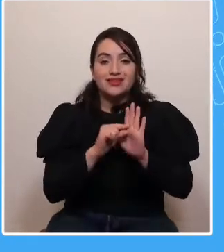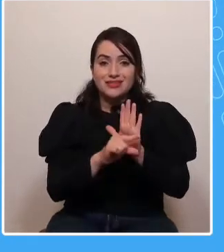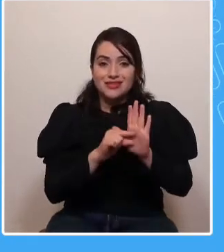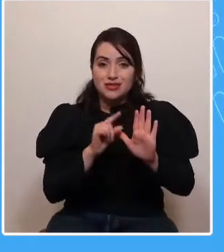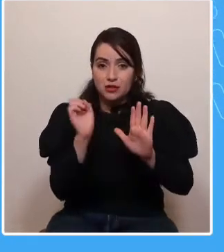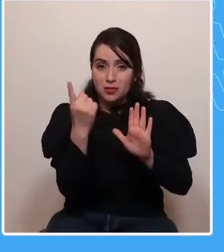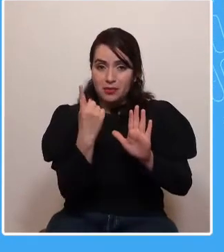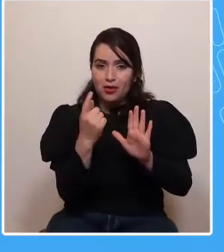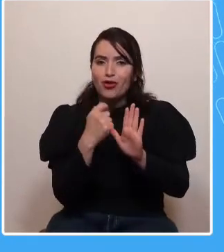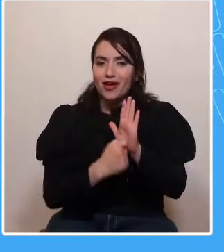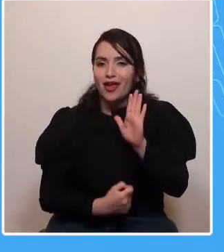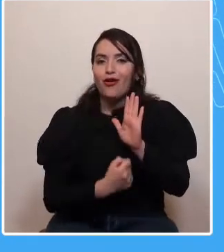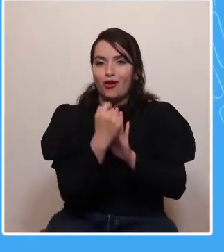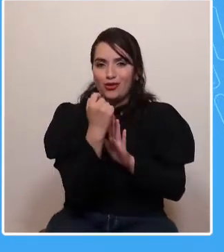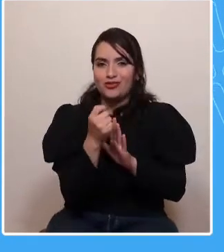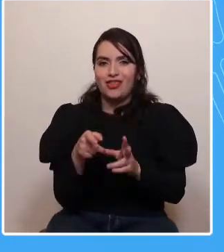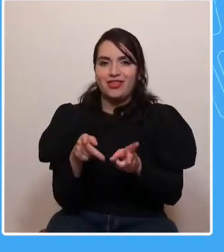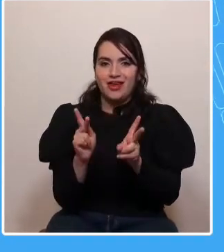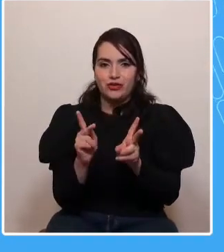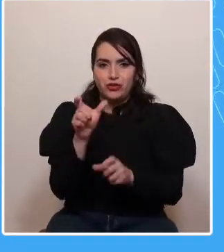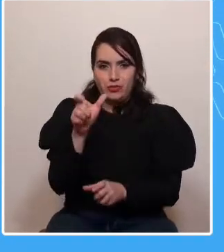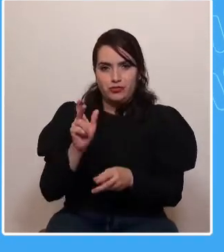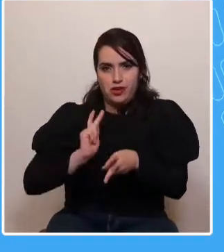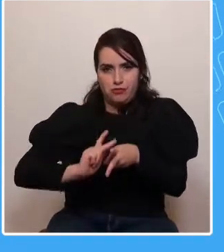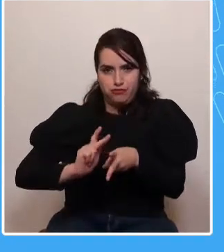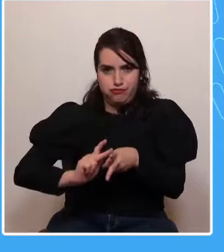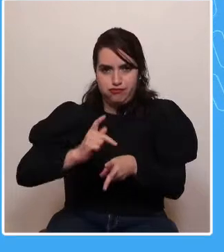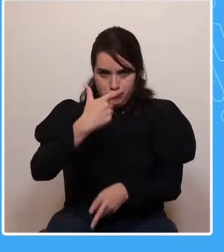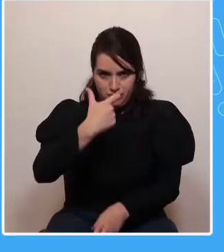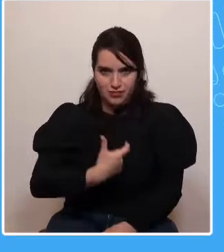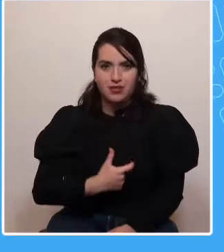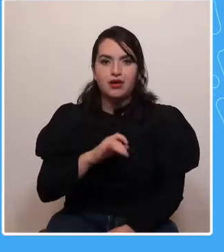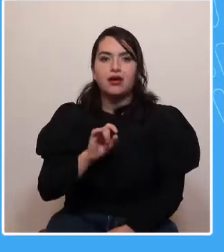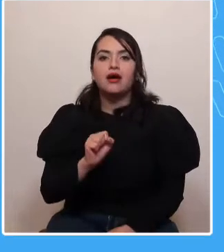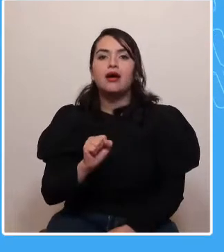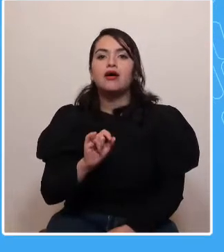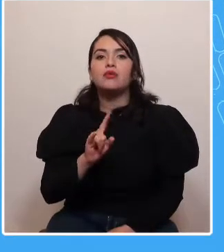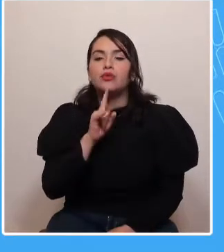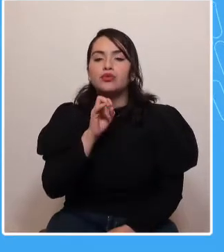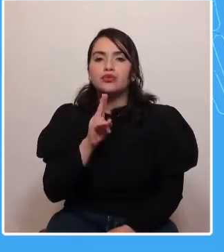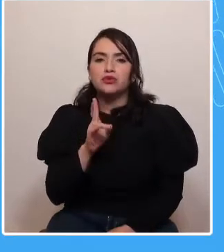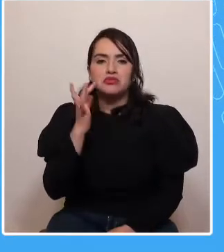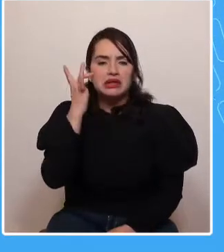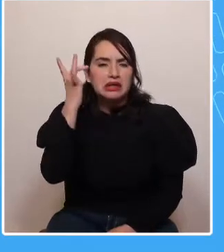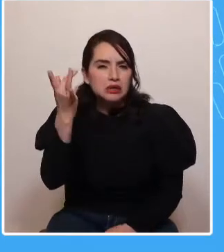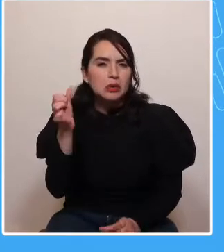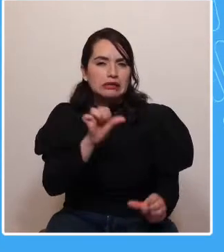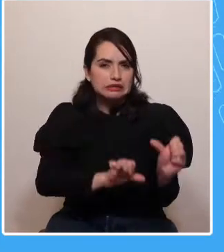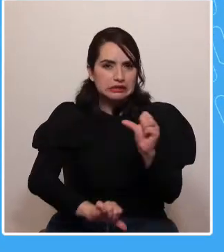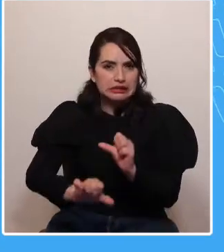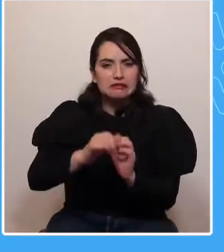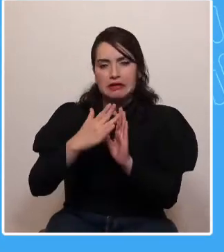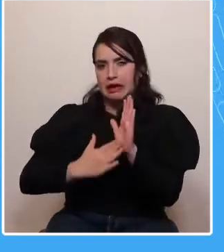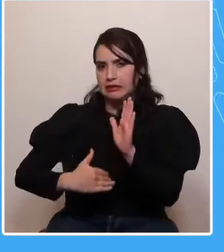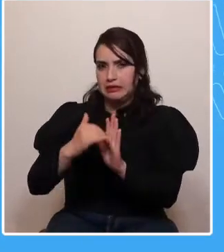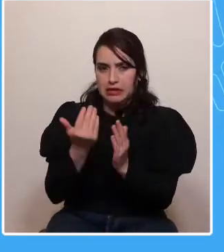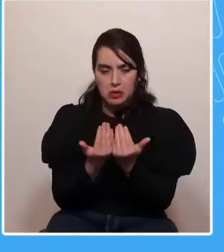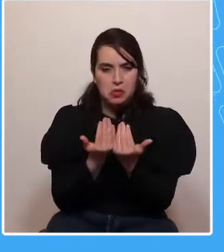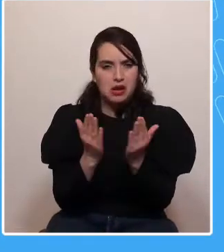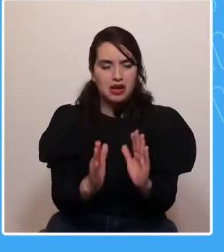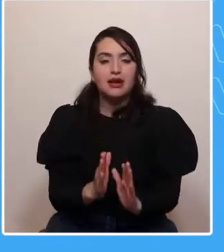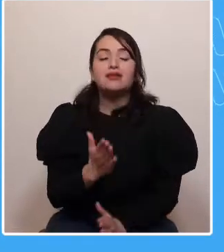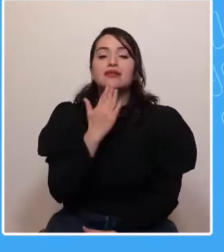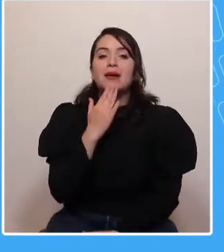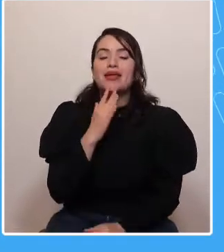reconocen expresamente los derechos de autor sobre sus obras intelectuales, científicas y artísticas, y los derechos